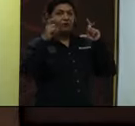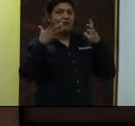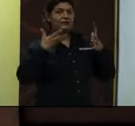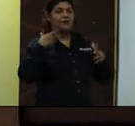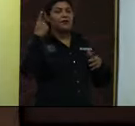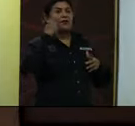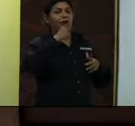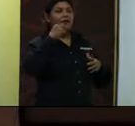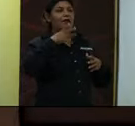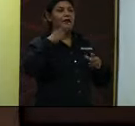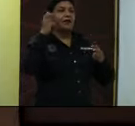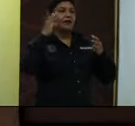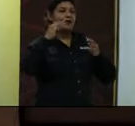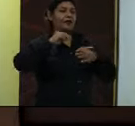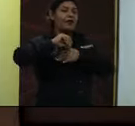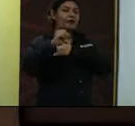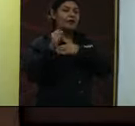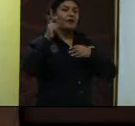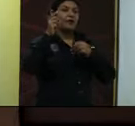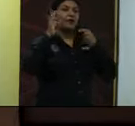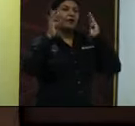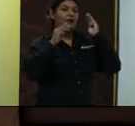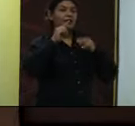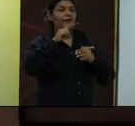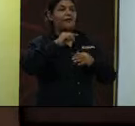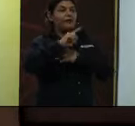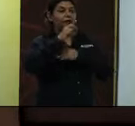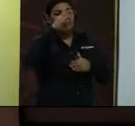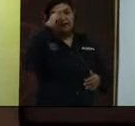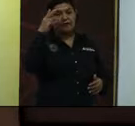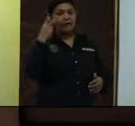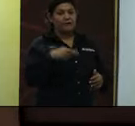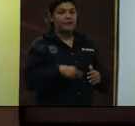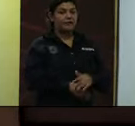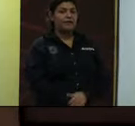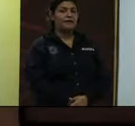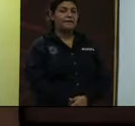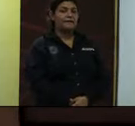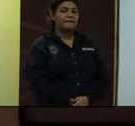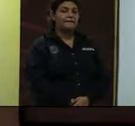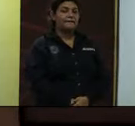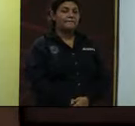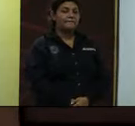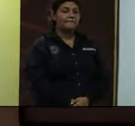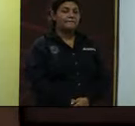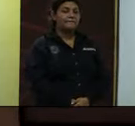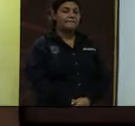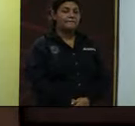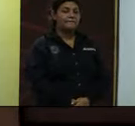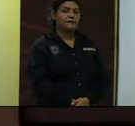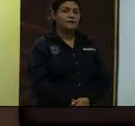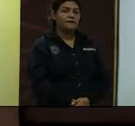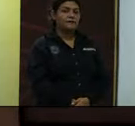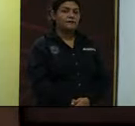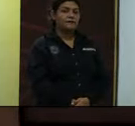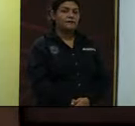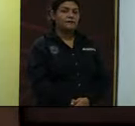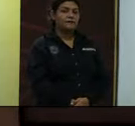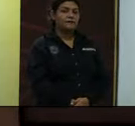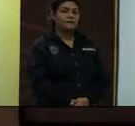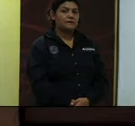Porque se encuentra en el cuartel general de la Ciudad de México esa fotografía. Claro, la vamos a conseguir, presidente. Sí. Ahí te la encargo para ponerla en